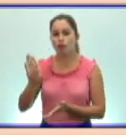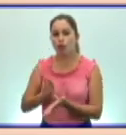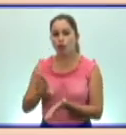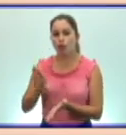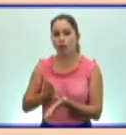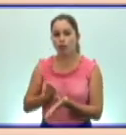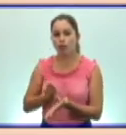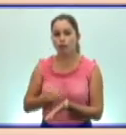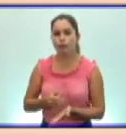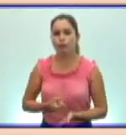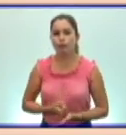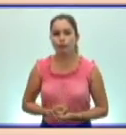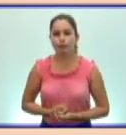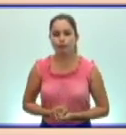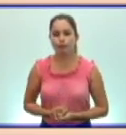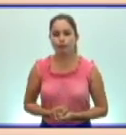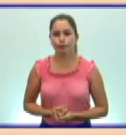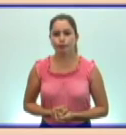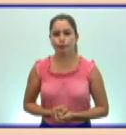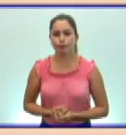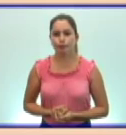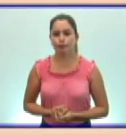texto.